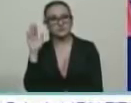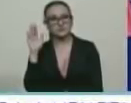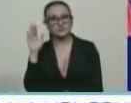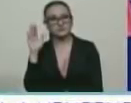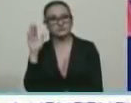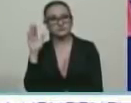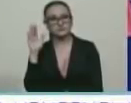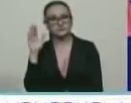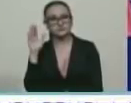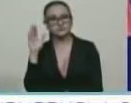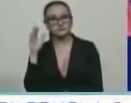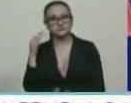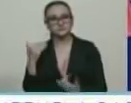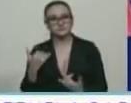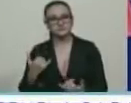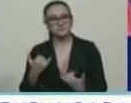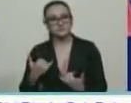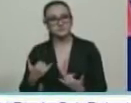vamos a